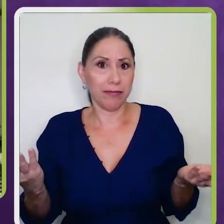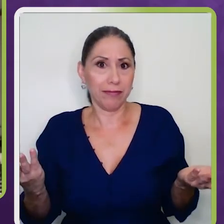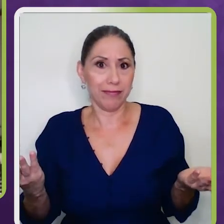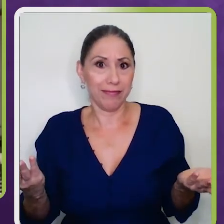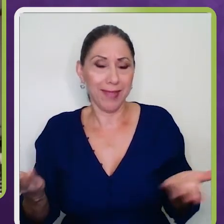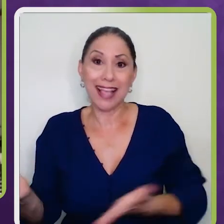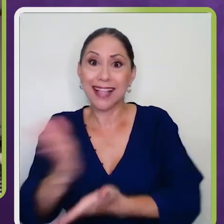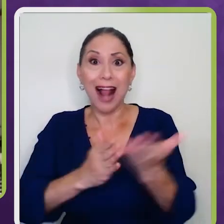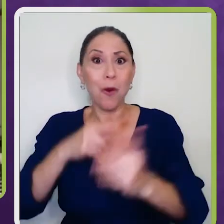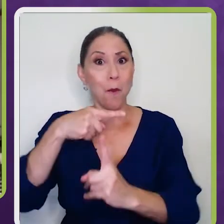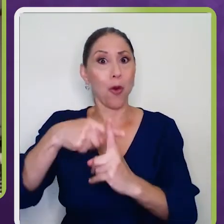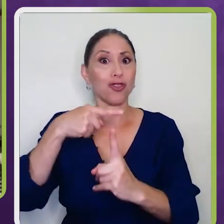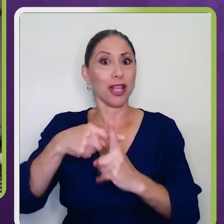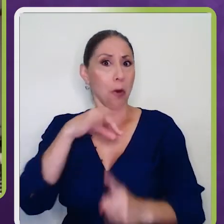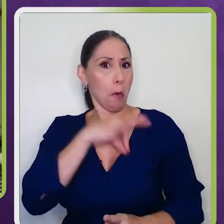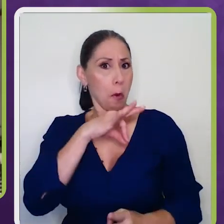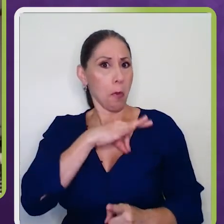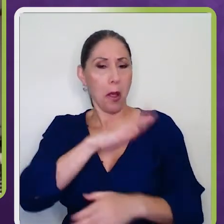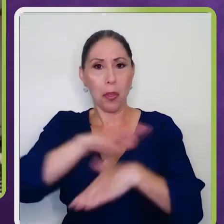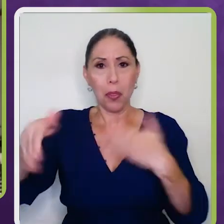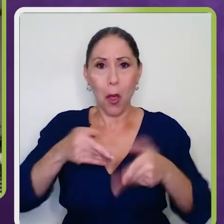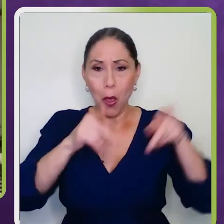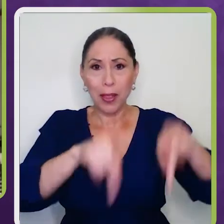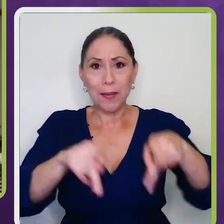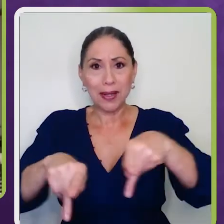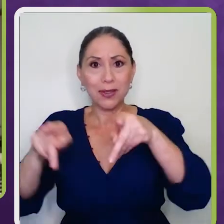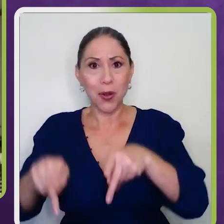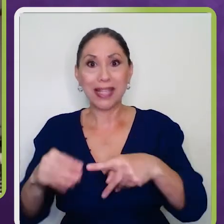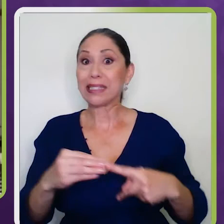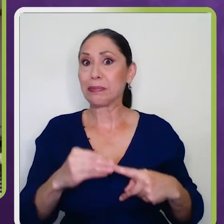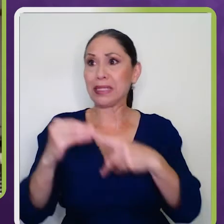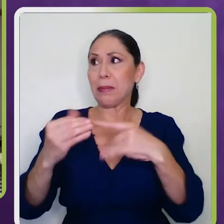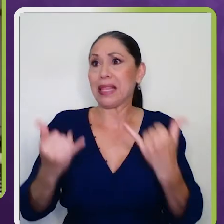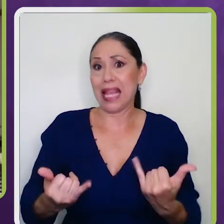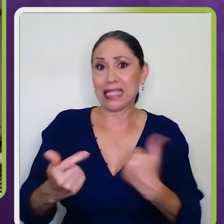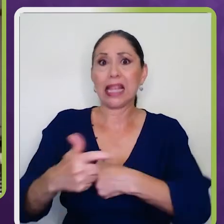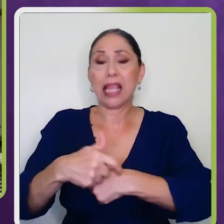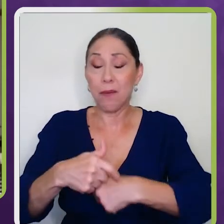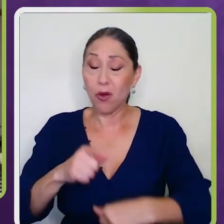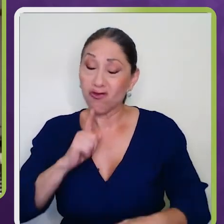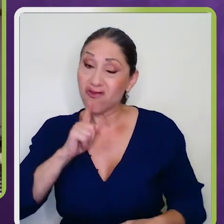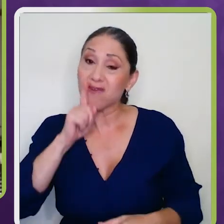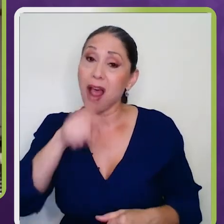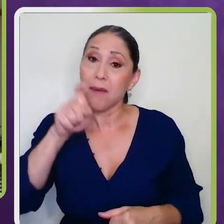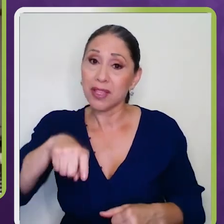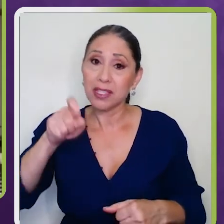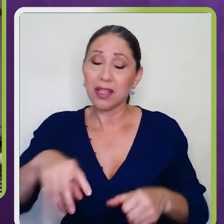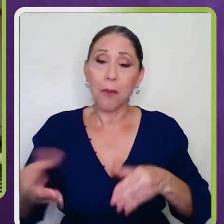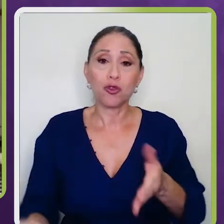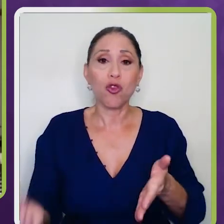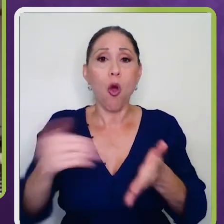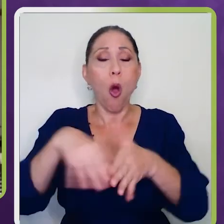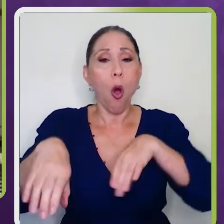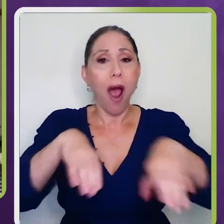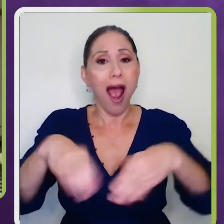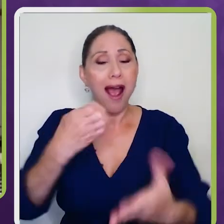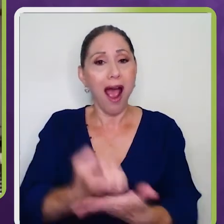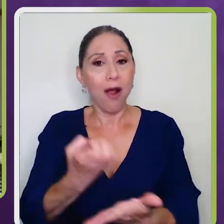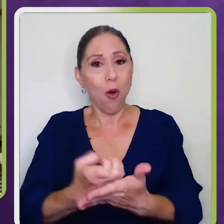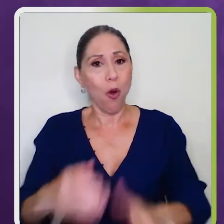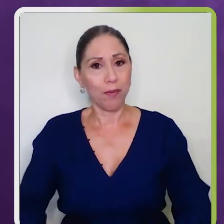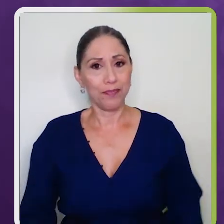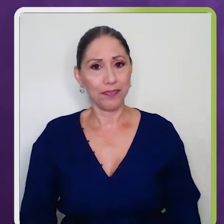creciendo y termina siendo pues algo positivo para todos, y más en estos tiempos en que realmente necesitamos reactivar la